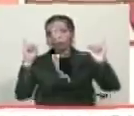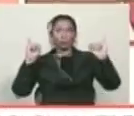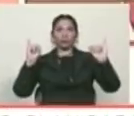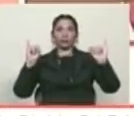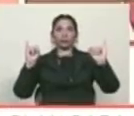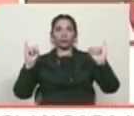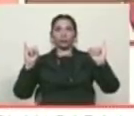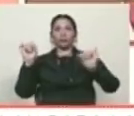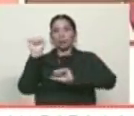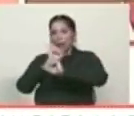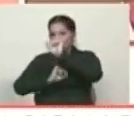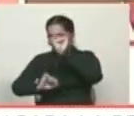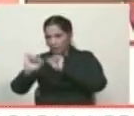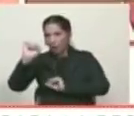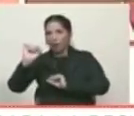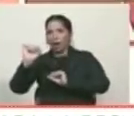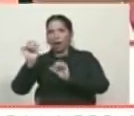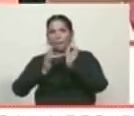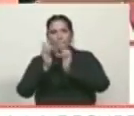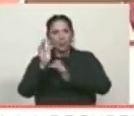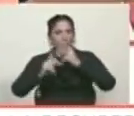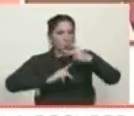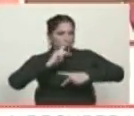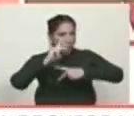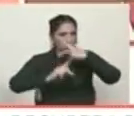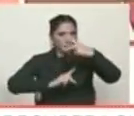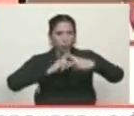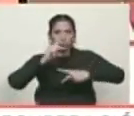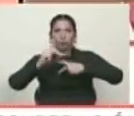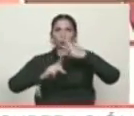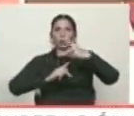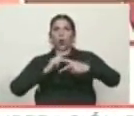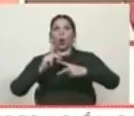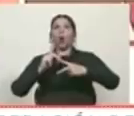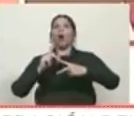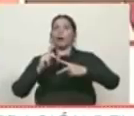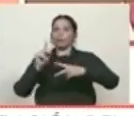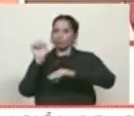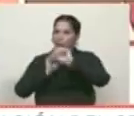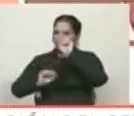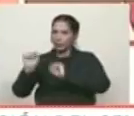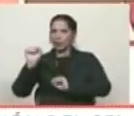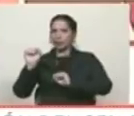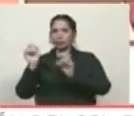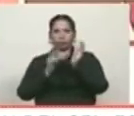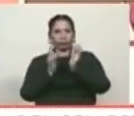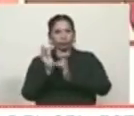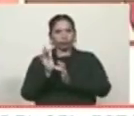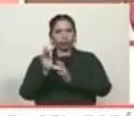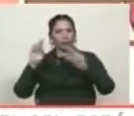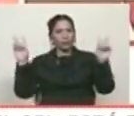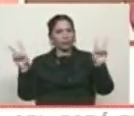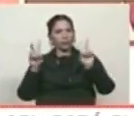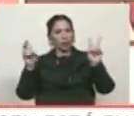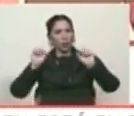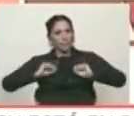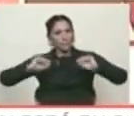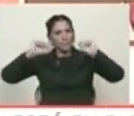abril de defensa, abril de producción, abril de ofensiva revolucionaria y abril de victoria. ¡Que viva el pueblo